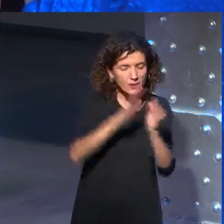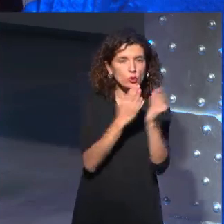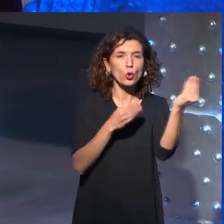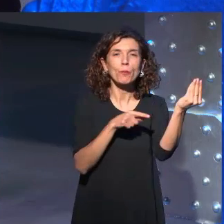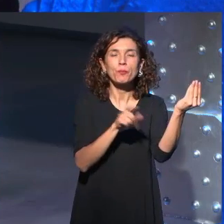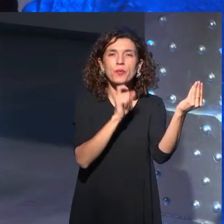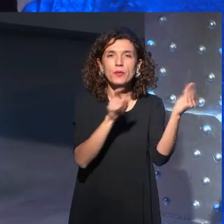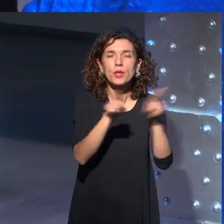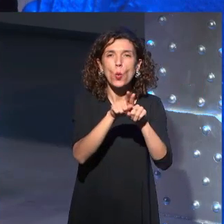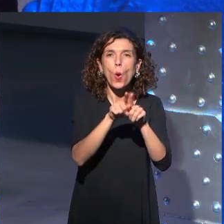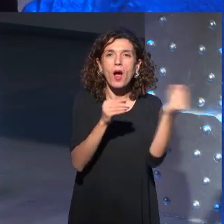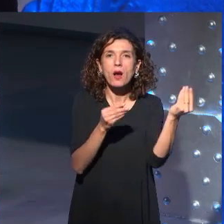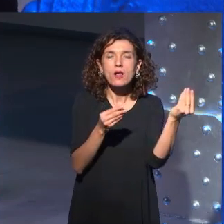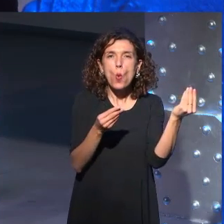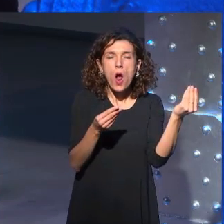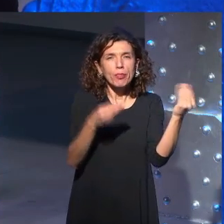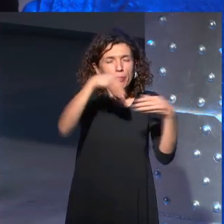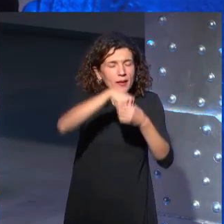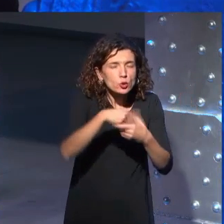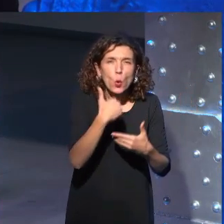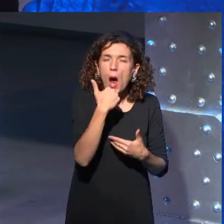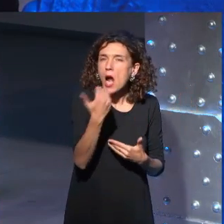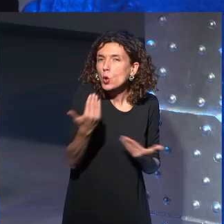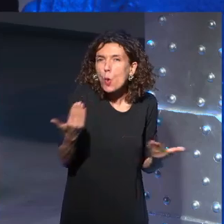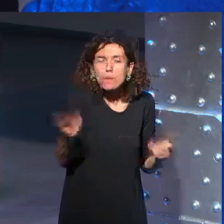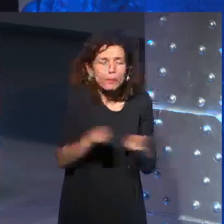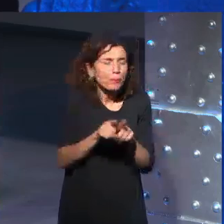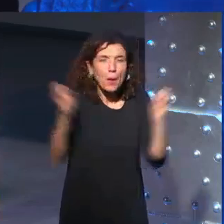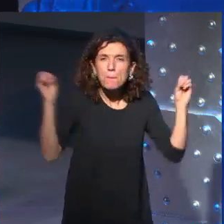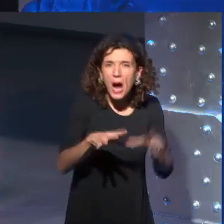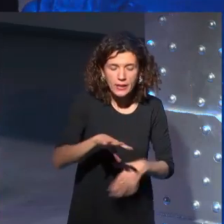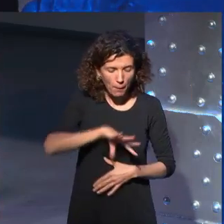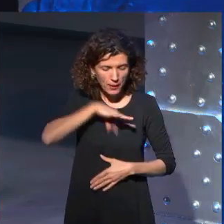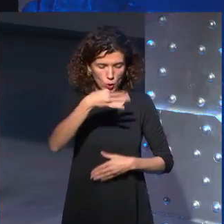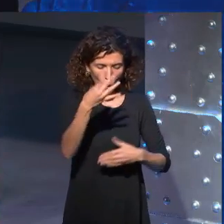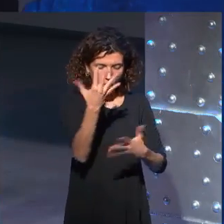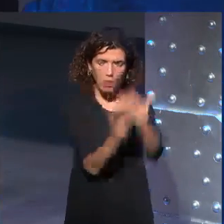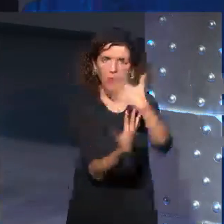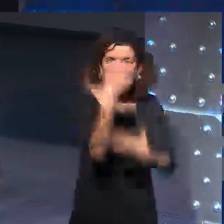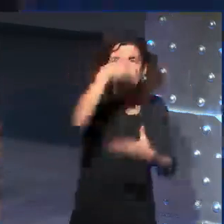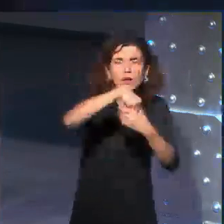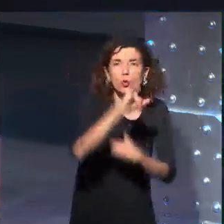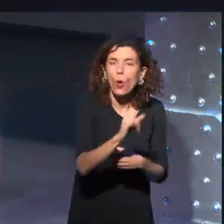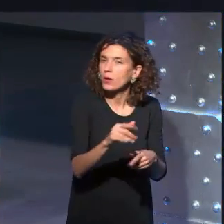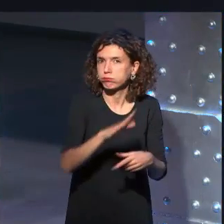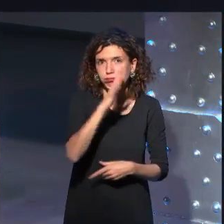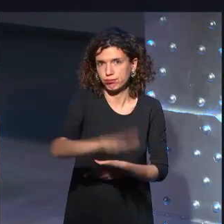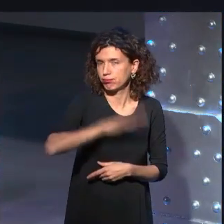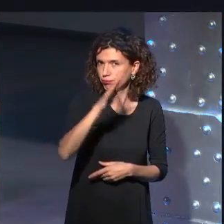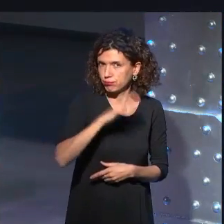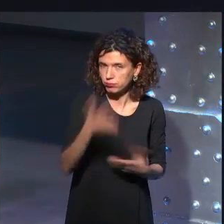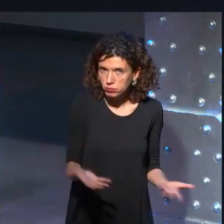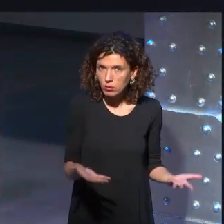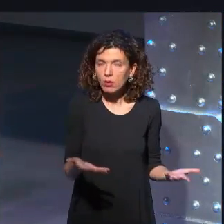una especie de carga mágica y espiritual increíble, que hace